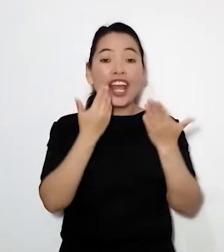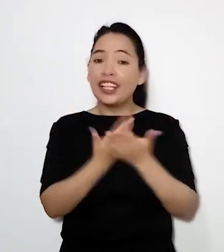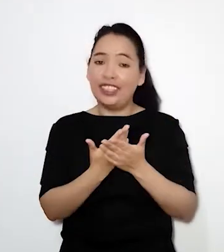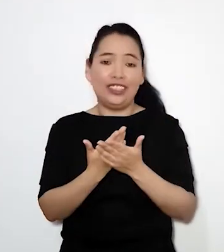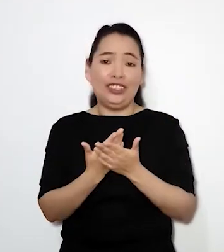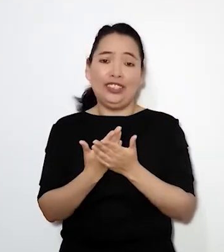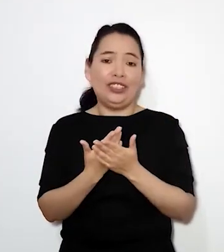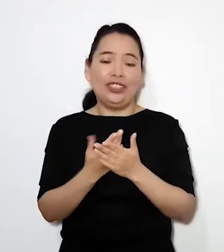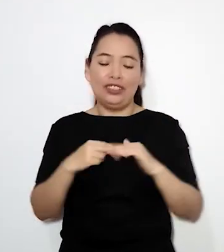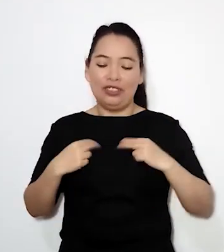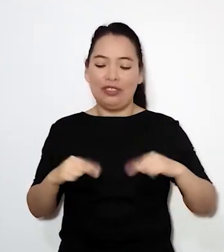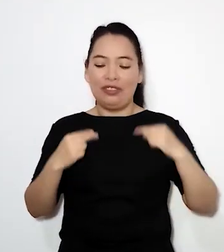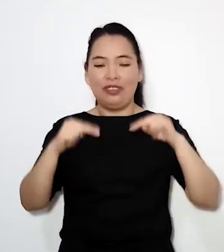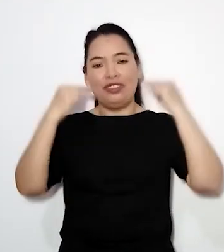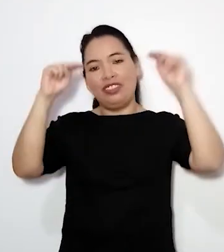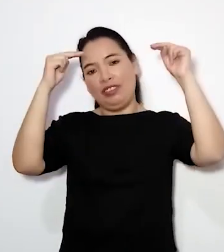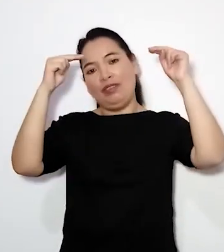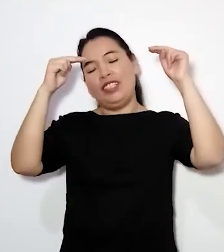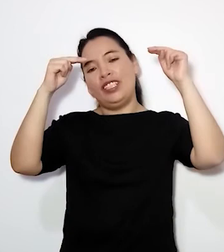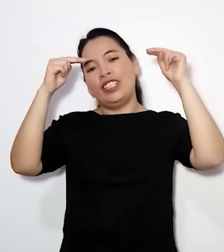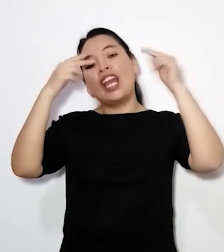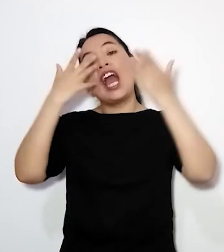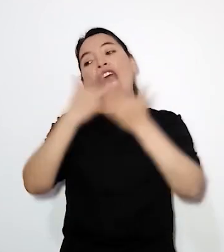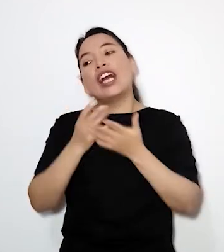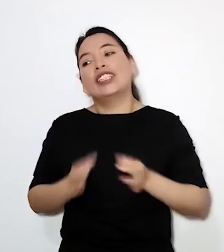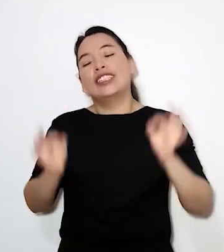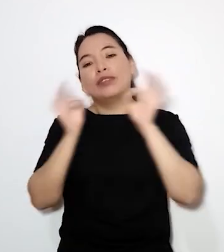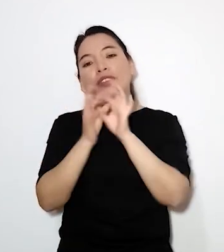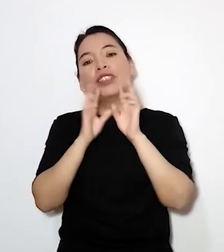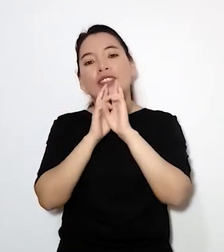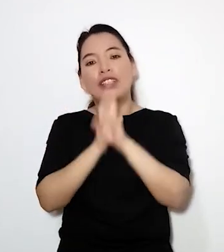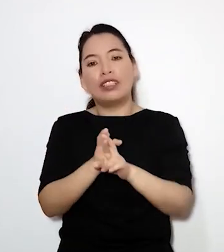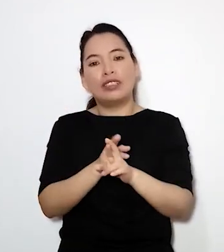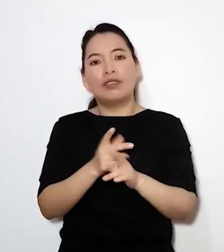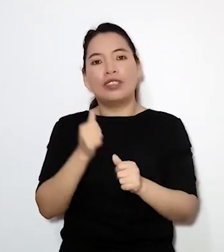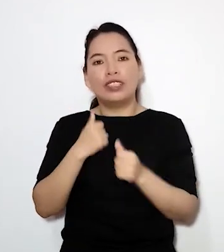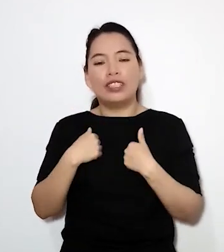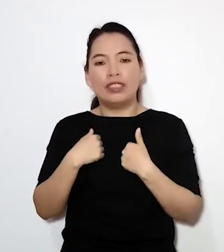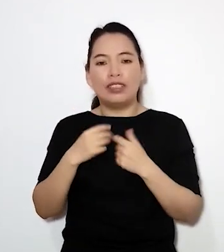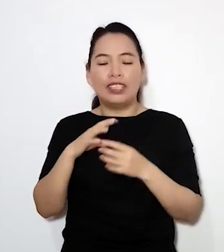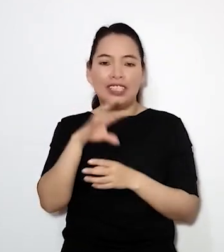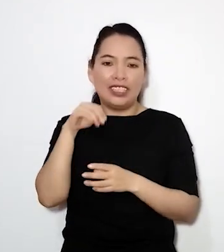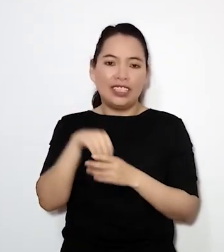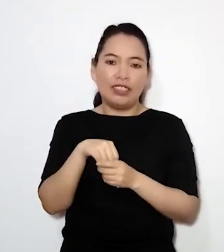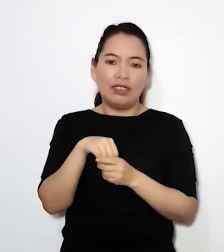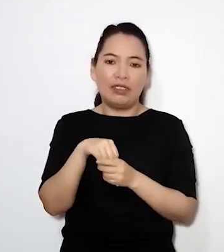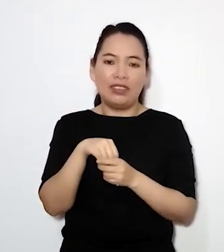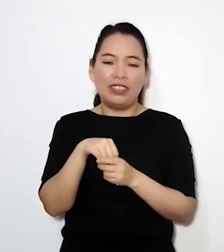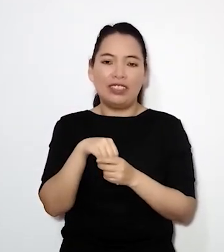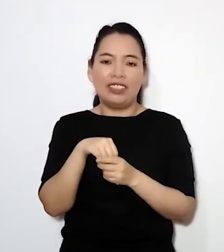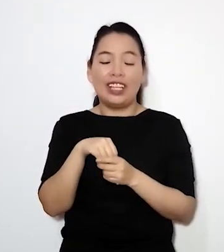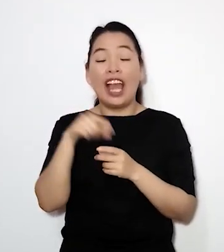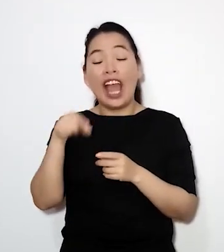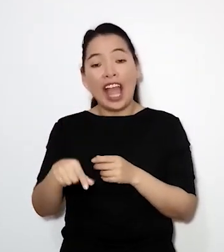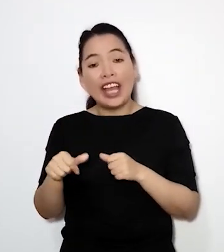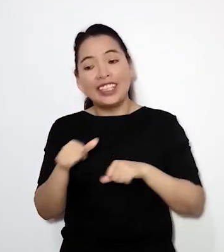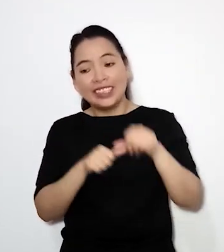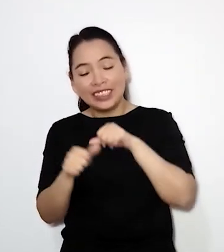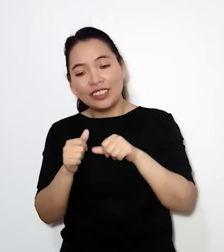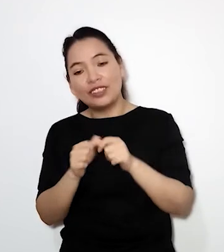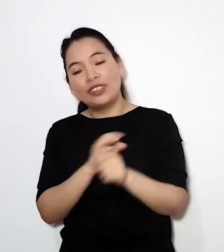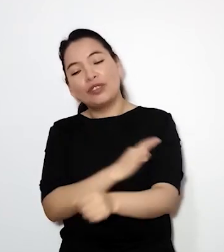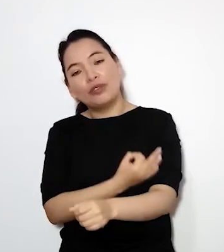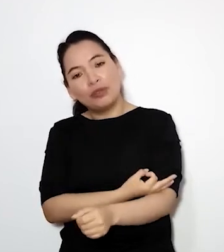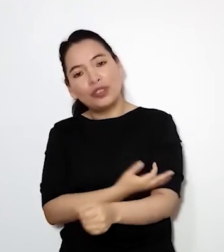buena respuesta, tenemos que estar todos incluidos. Estas relaciones de colaboración se ven reforzadas por estrategias de comunicación